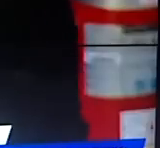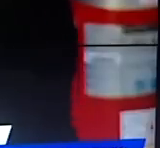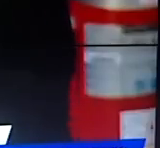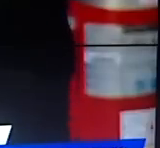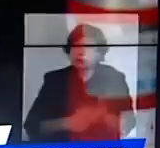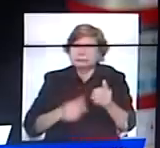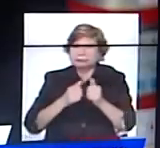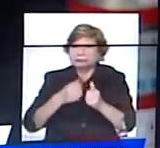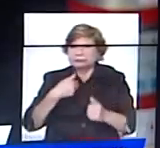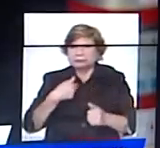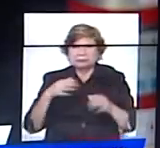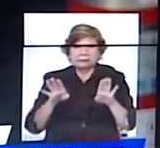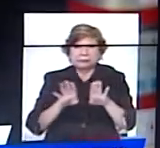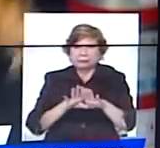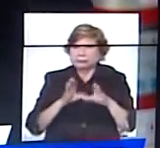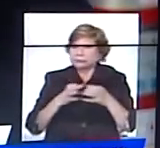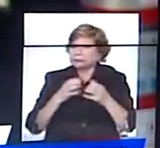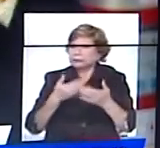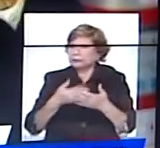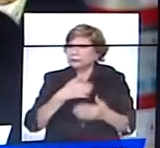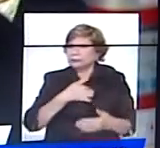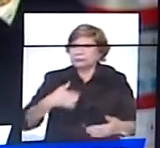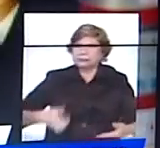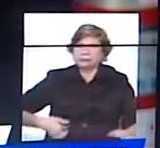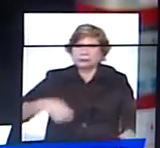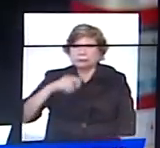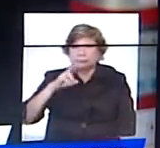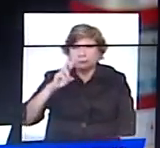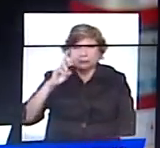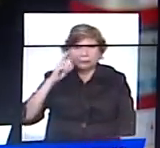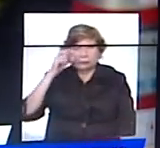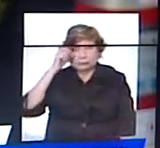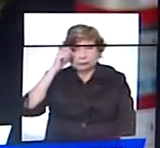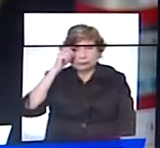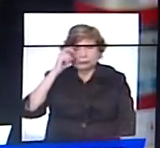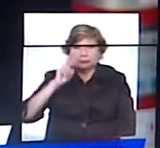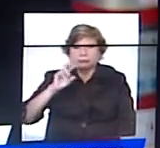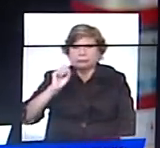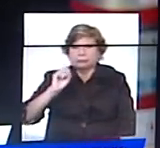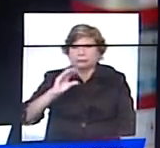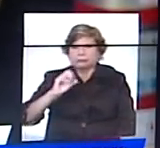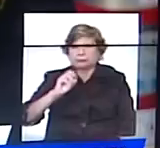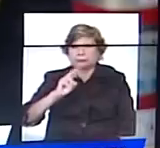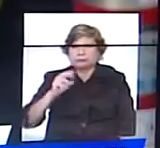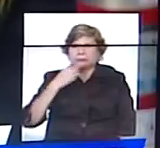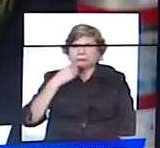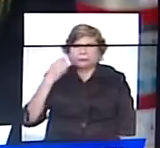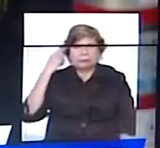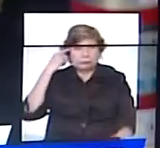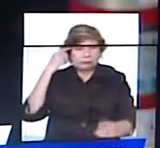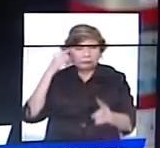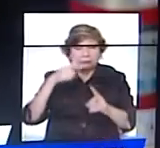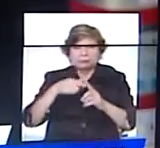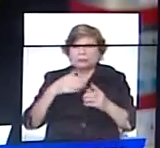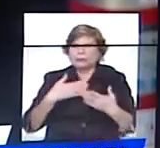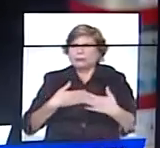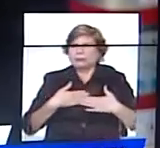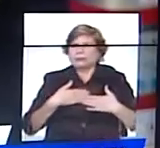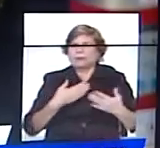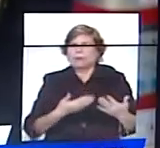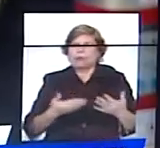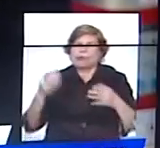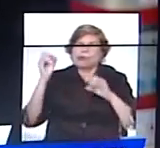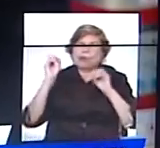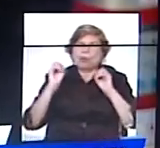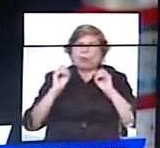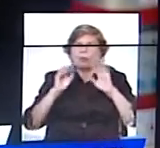por espacios públicos a ambulantes y parqueos en La Victoria, y sobrevalorar obras y servicios. Esas son las acusaciones